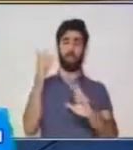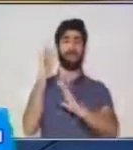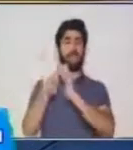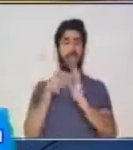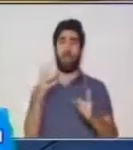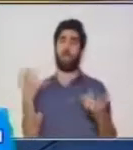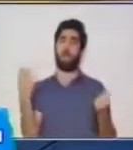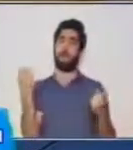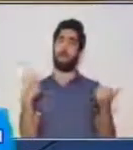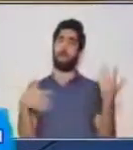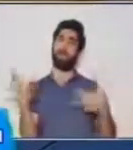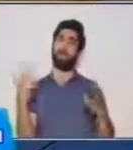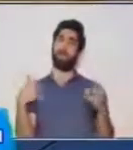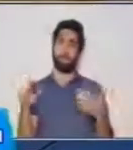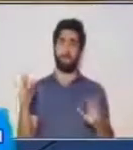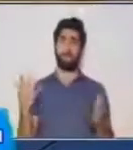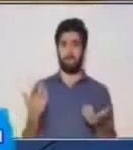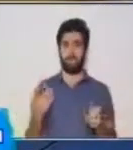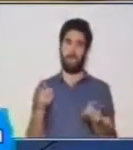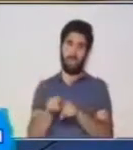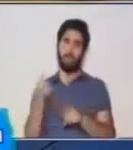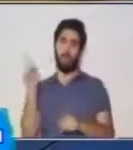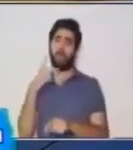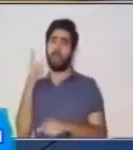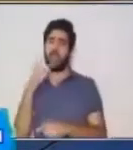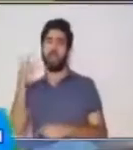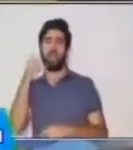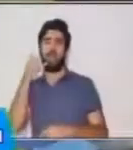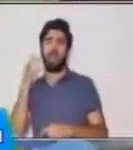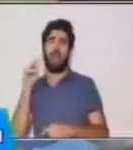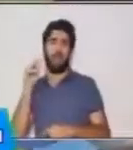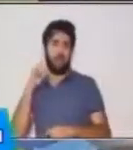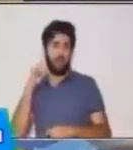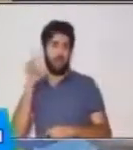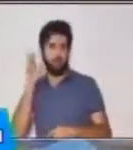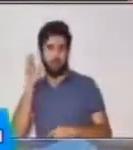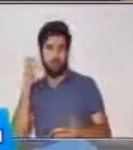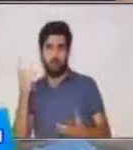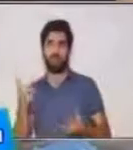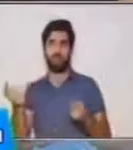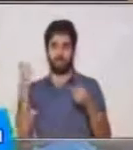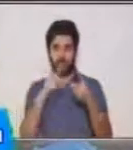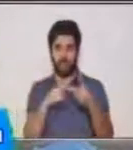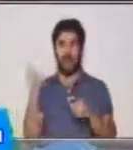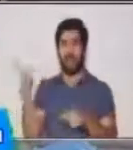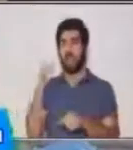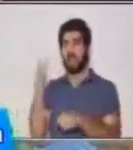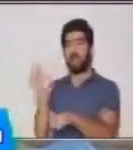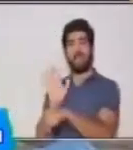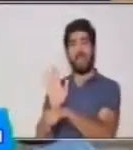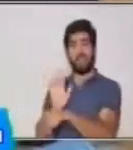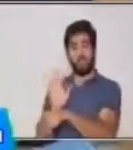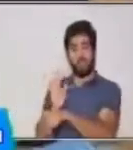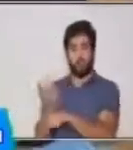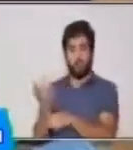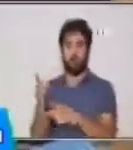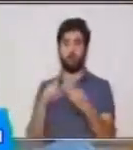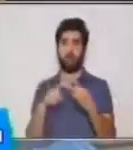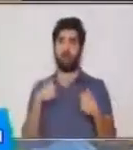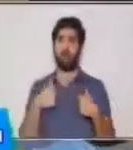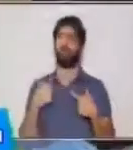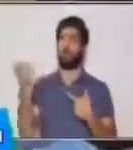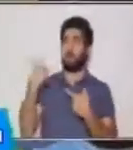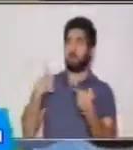sentido. También está la televisión. Podemos también tener las conversaciones, el